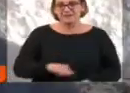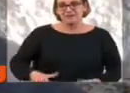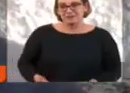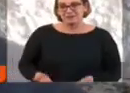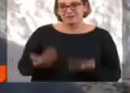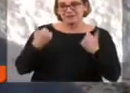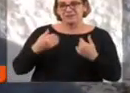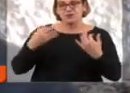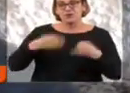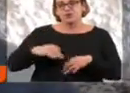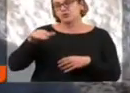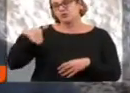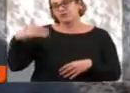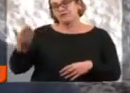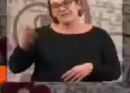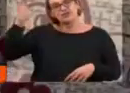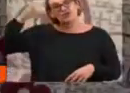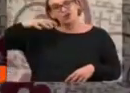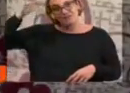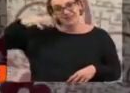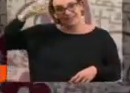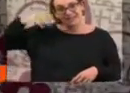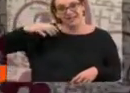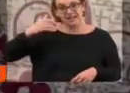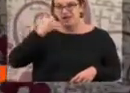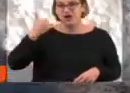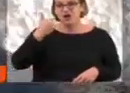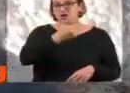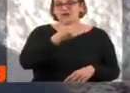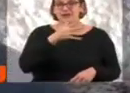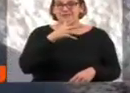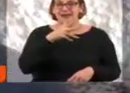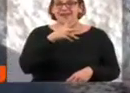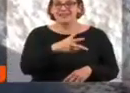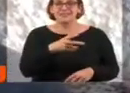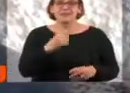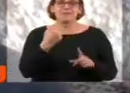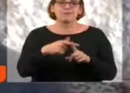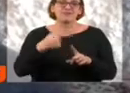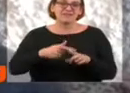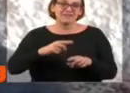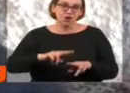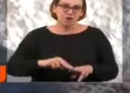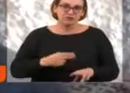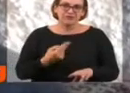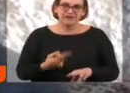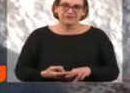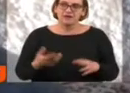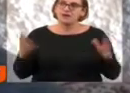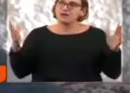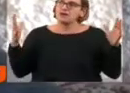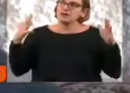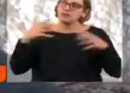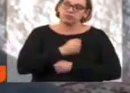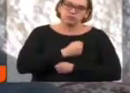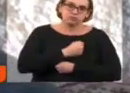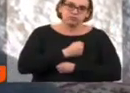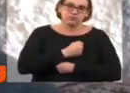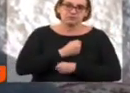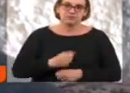Estaba afuera, ese día llovía. Y lo llaman y le dicen, Ismael, positivo, se me vino el mundo abajo.